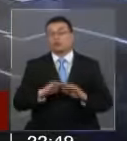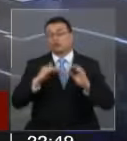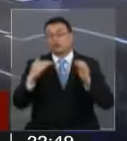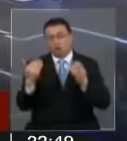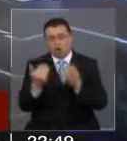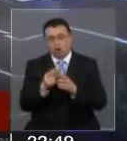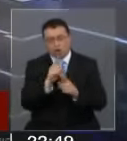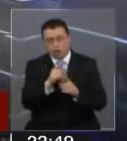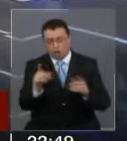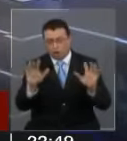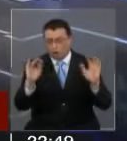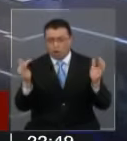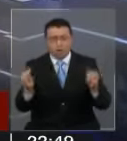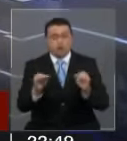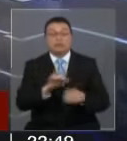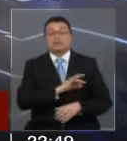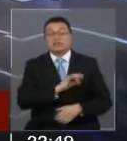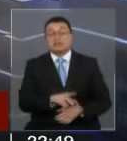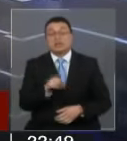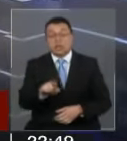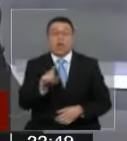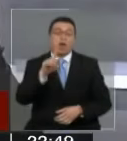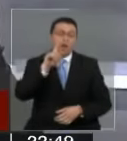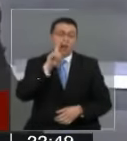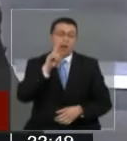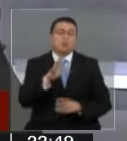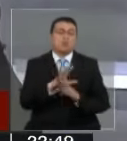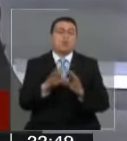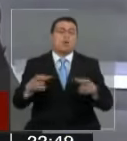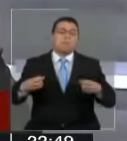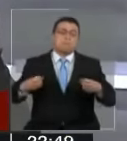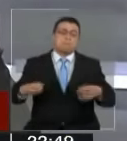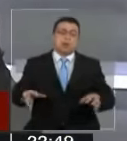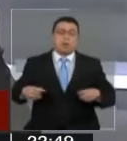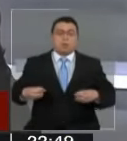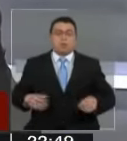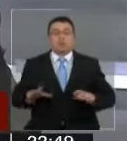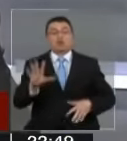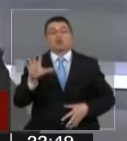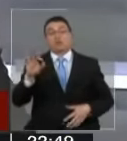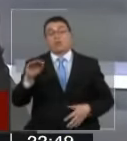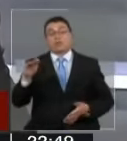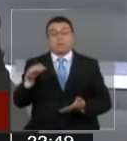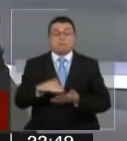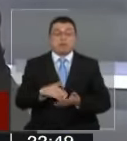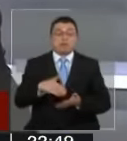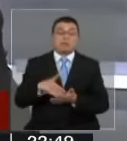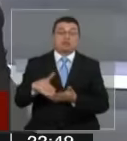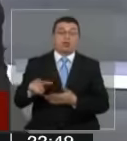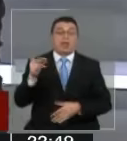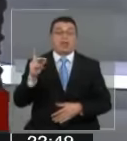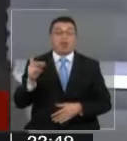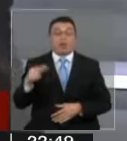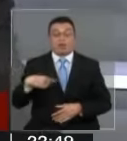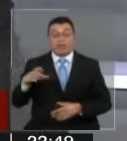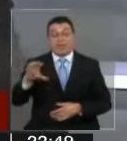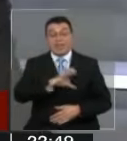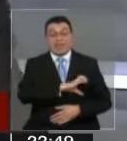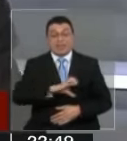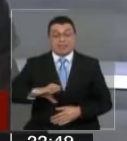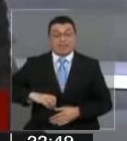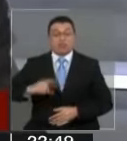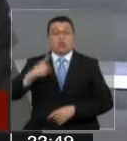cosas, yo creo que en Chile hay un desperdicio enorme de los 50.000 millones de dólares que el Estado saca de la